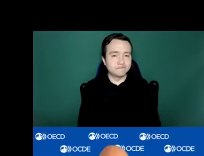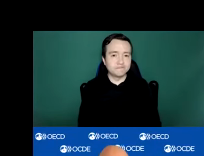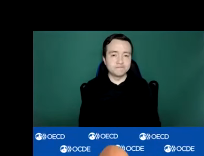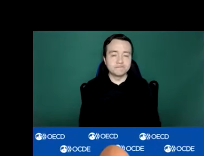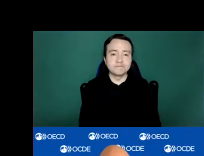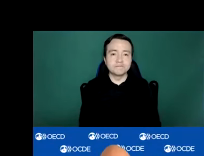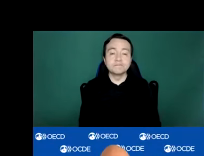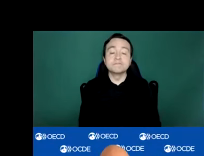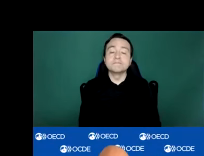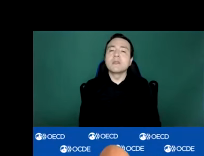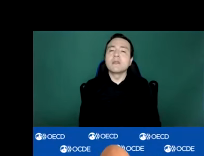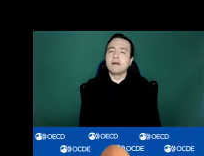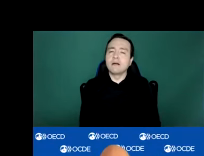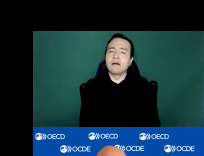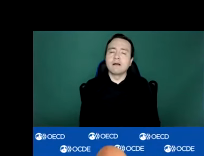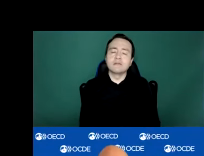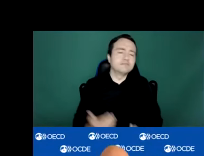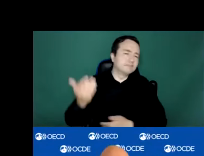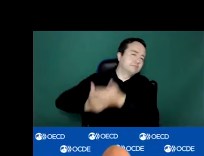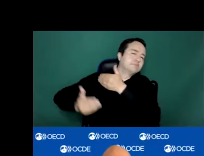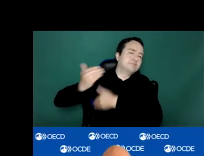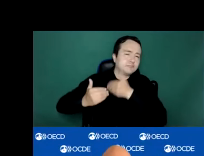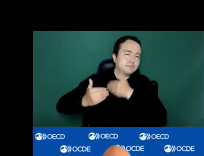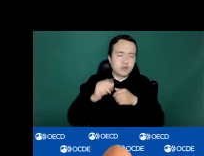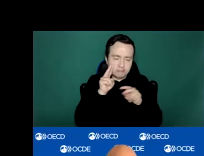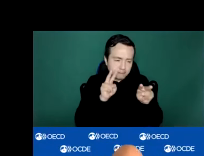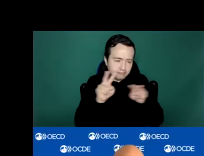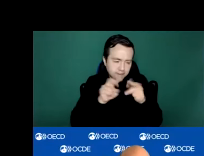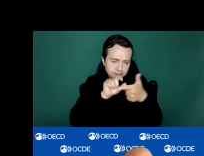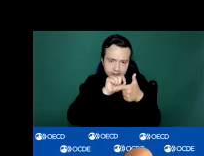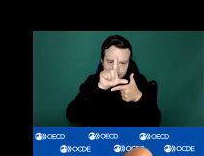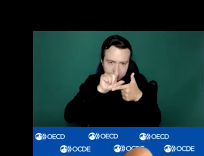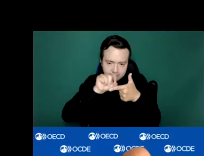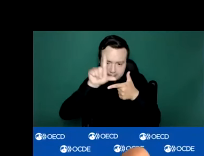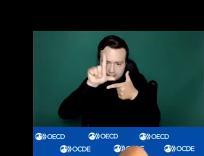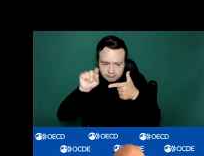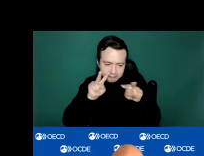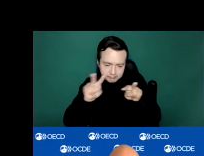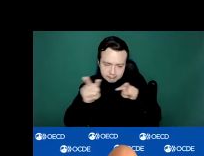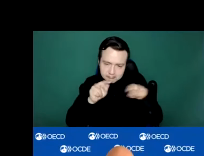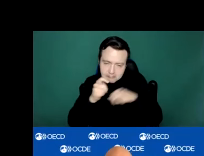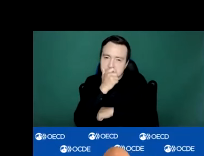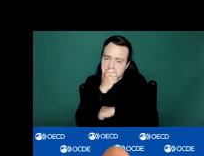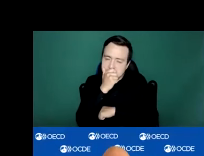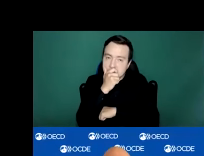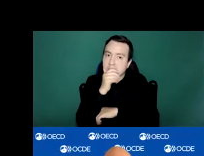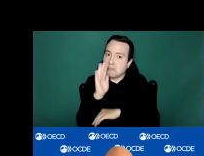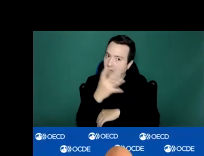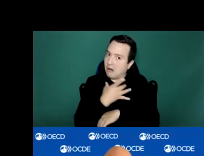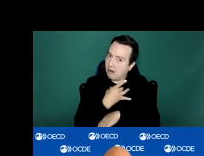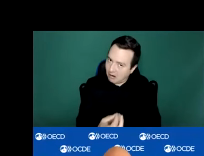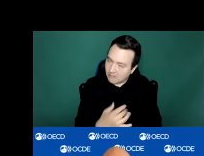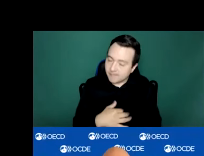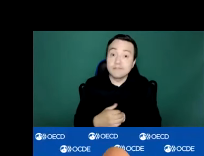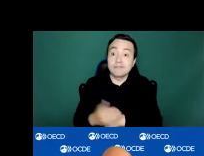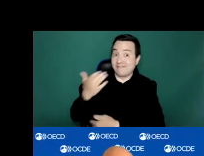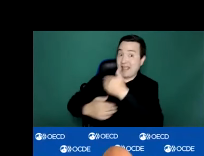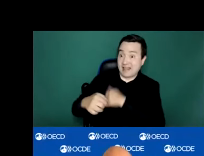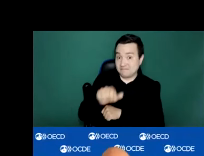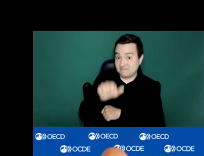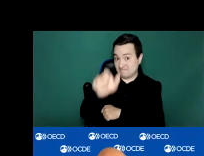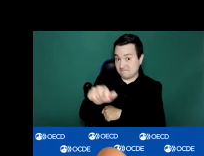Cuando realicé una revisión de los datos, me pareció interesante ver que cuando le consultamos a las personas, y esto se basa en una